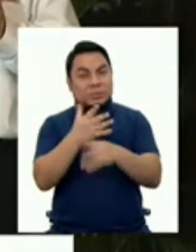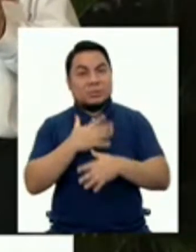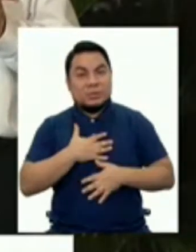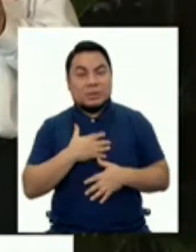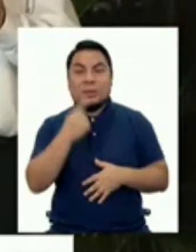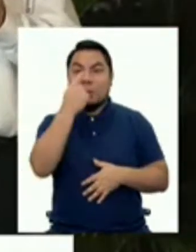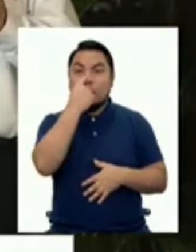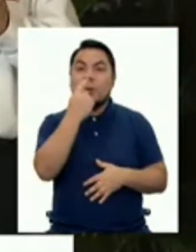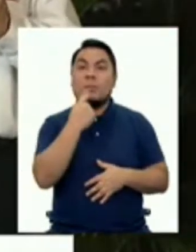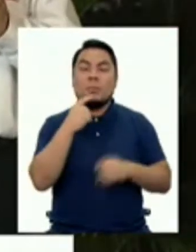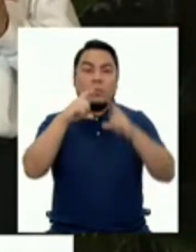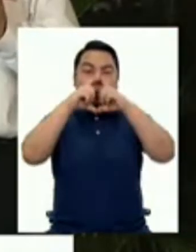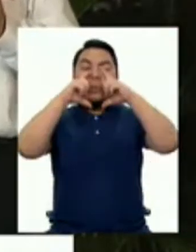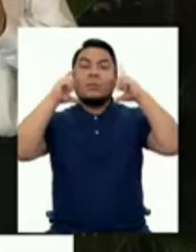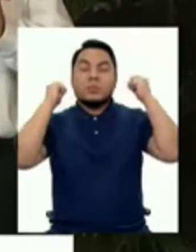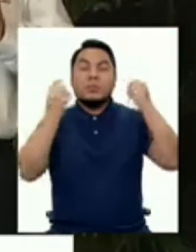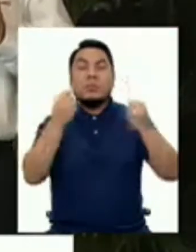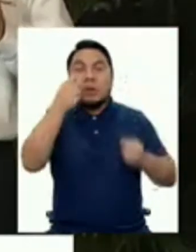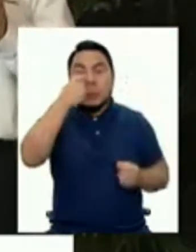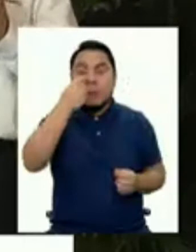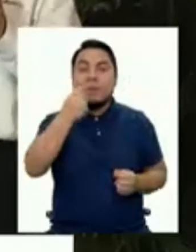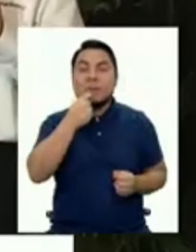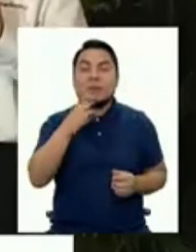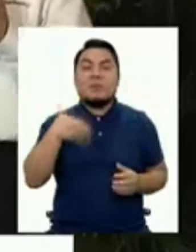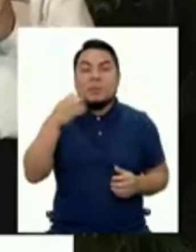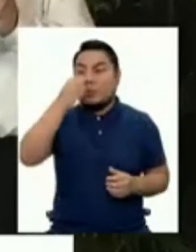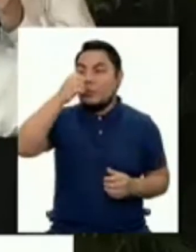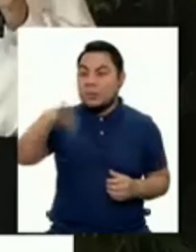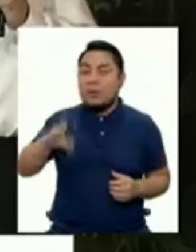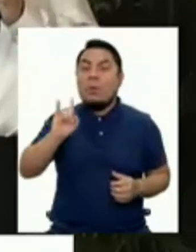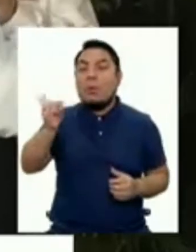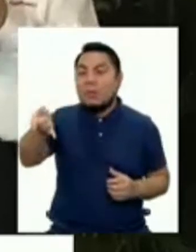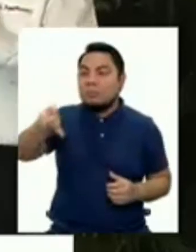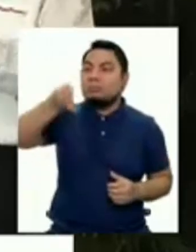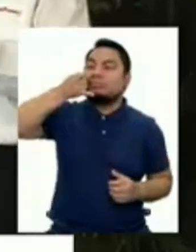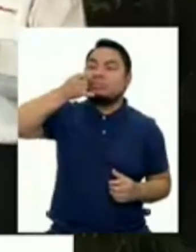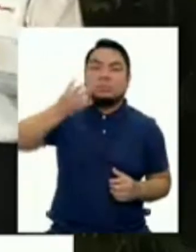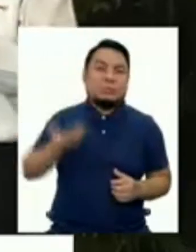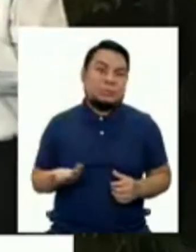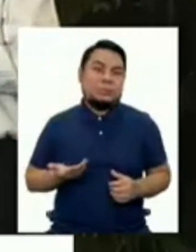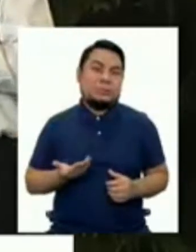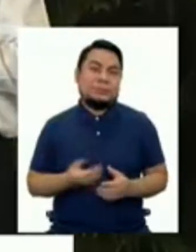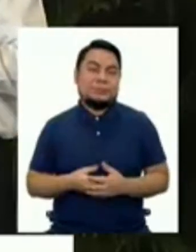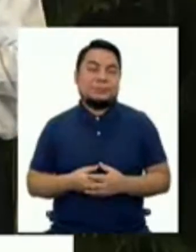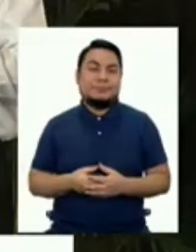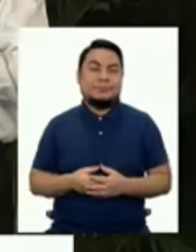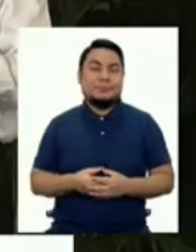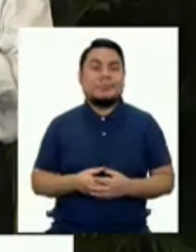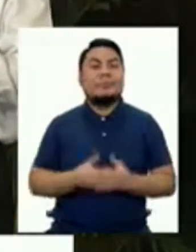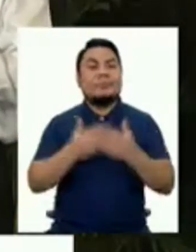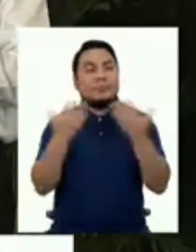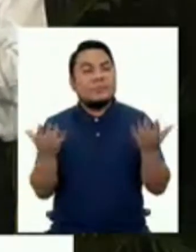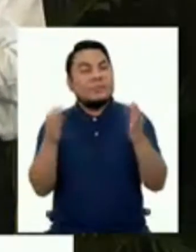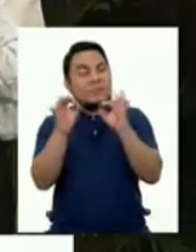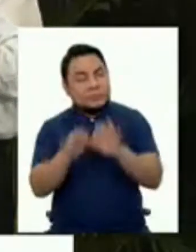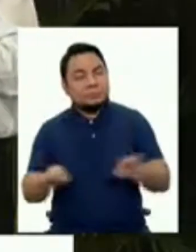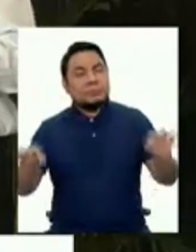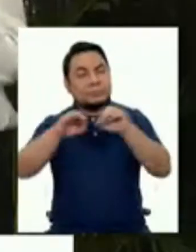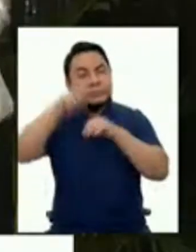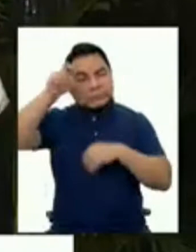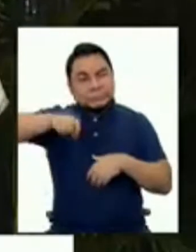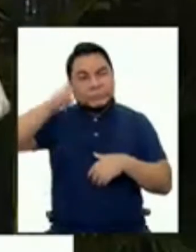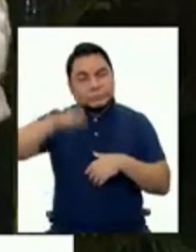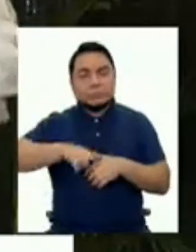boca, porque por la nariz y por la boca podemos expulsar y podemos ingresar el virus. Entonces, es sumamente